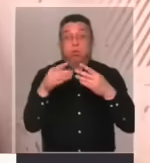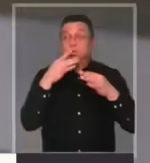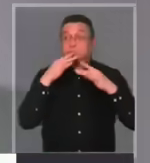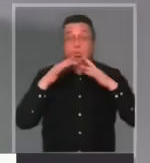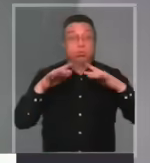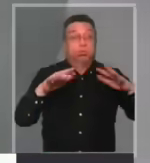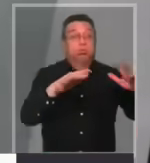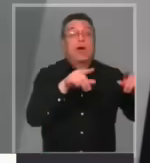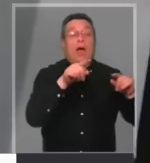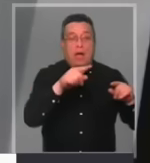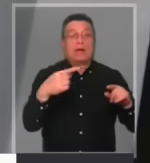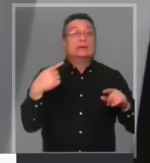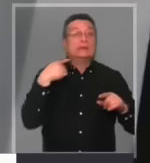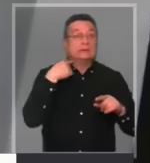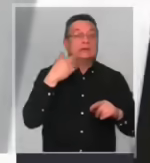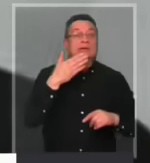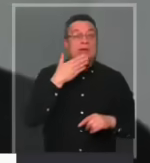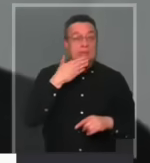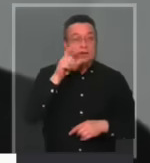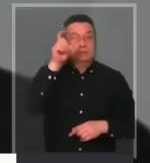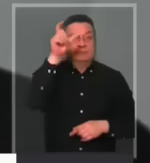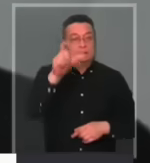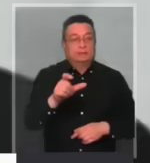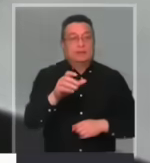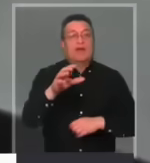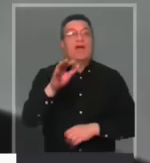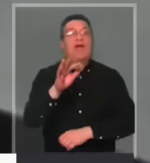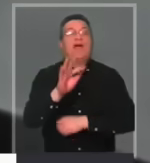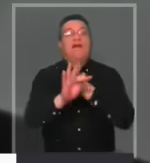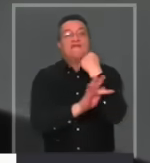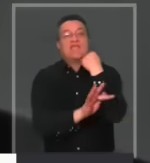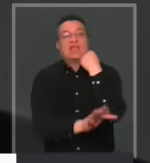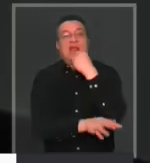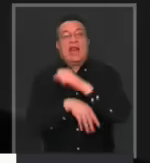que también podría golpear la carrera de un fiscal regional.